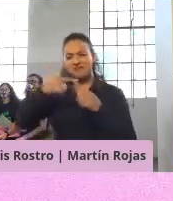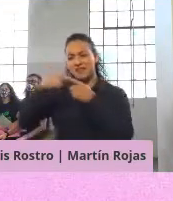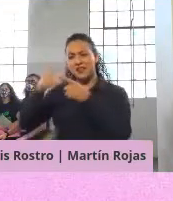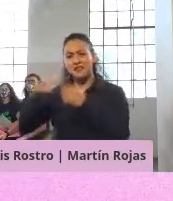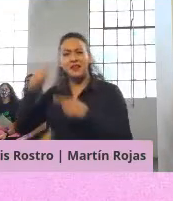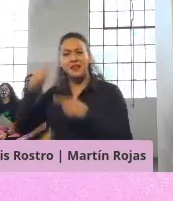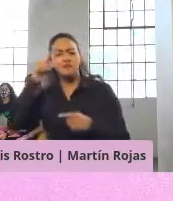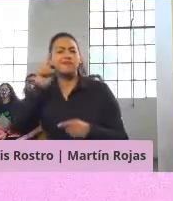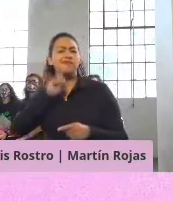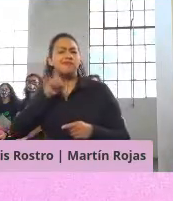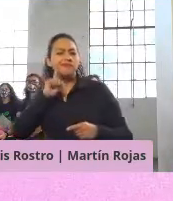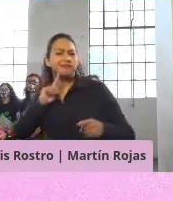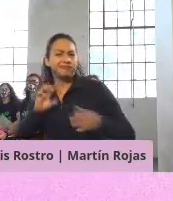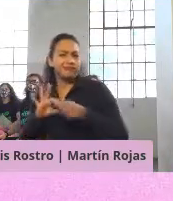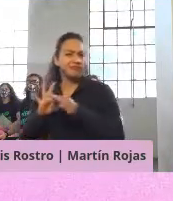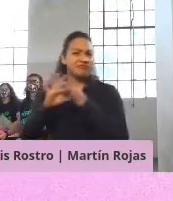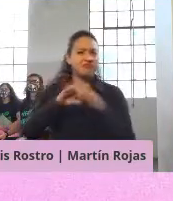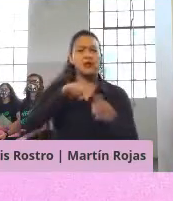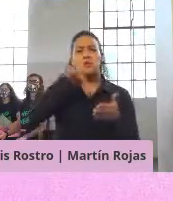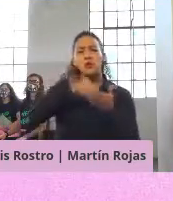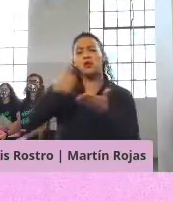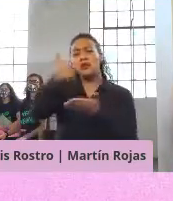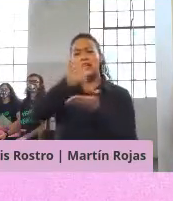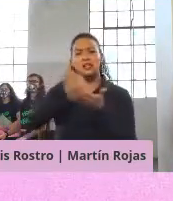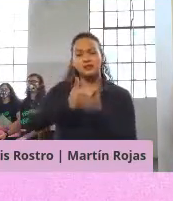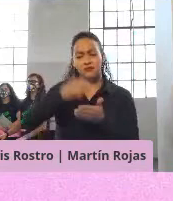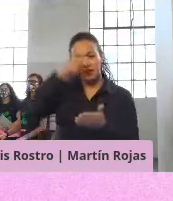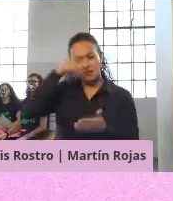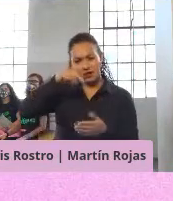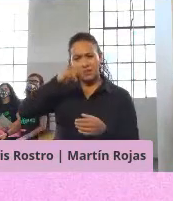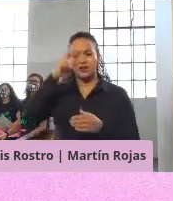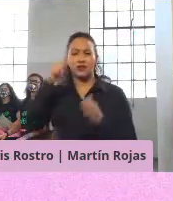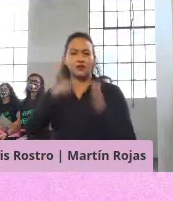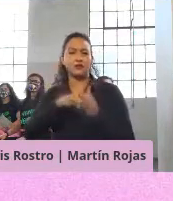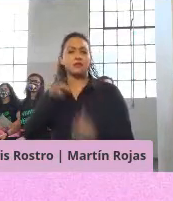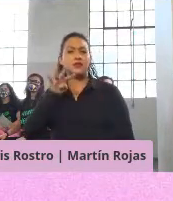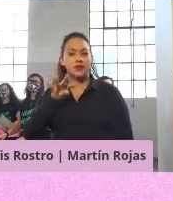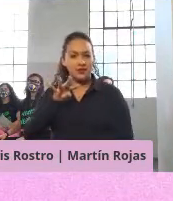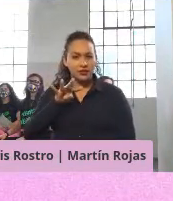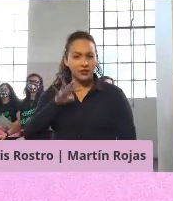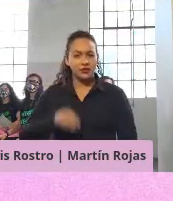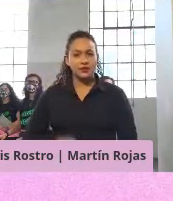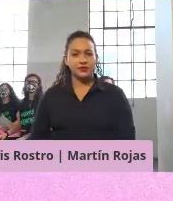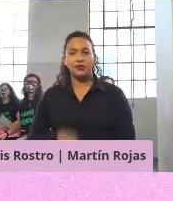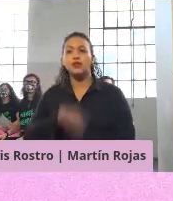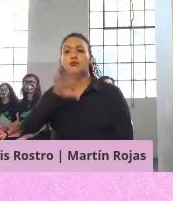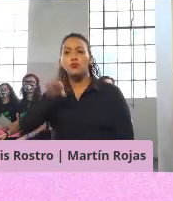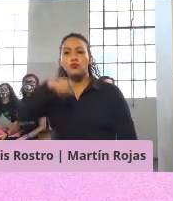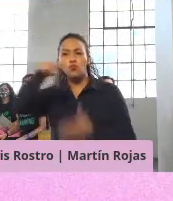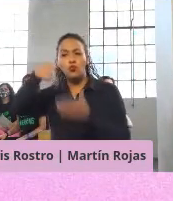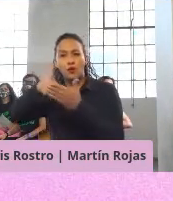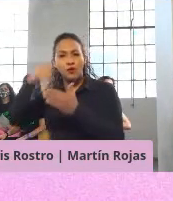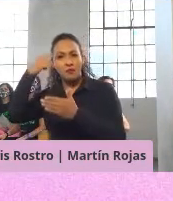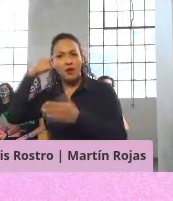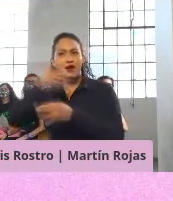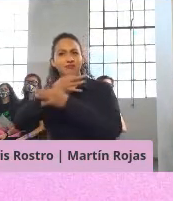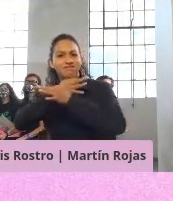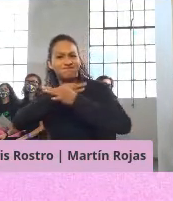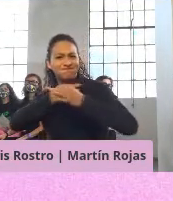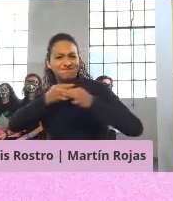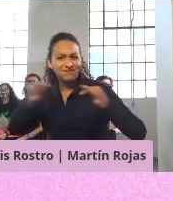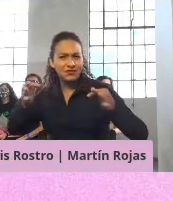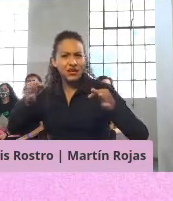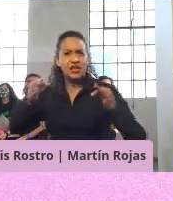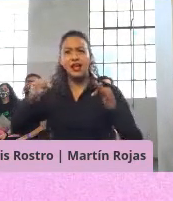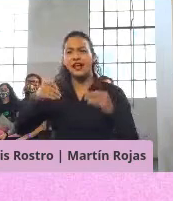que murieron a causa de un feminicidio en México en 2019. Intervenimos el audio más popular de México para llevar nuestro mensaje de protesta